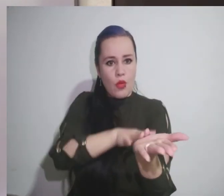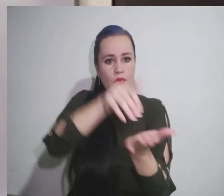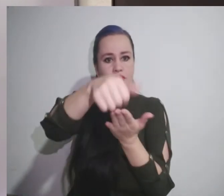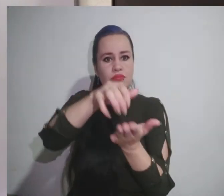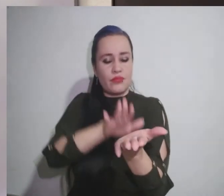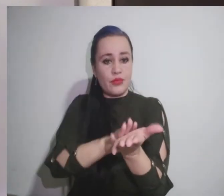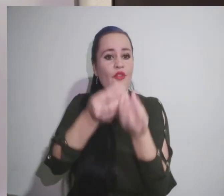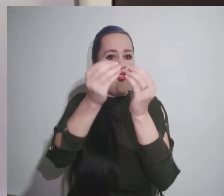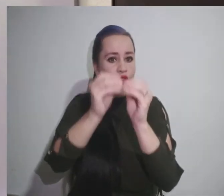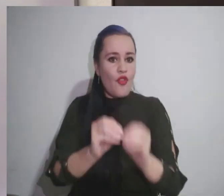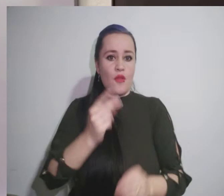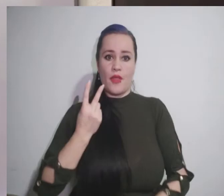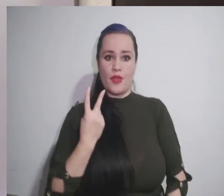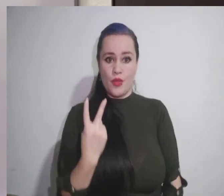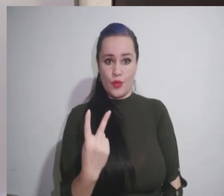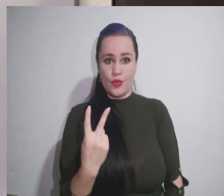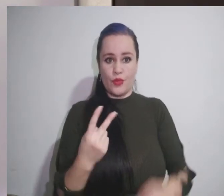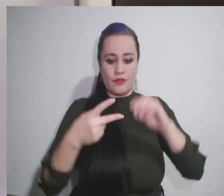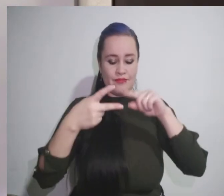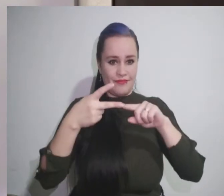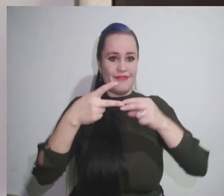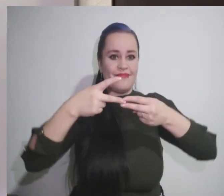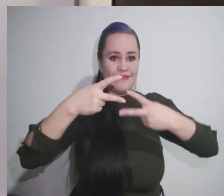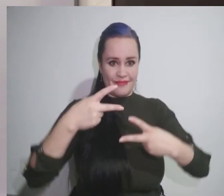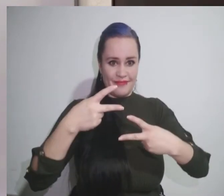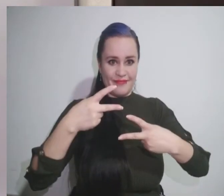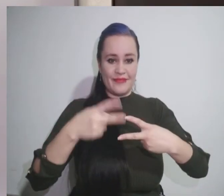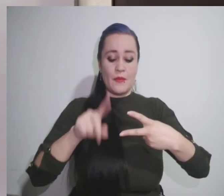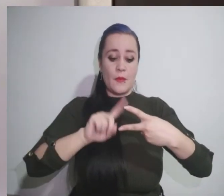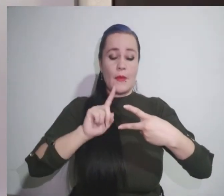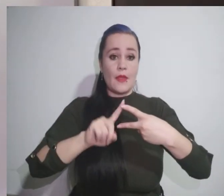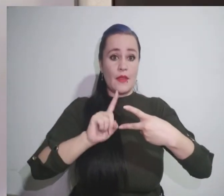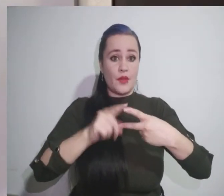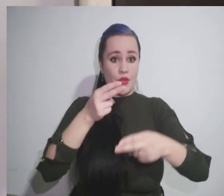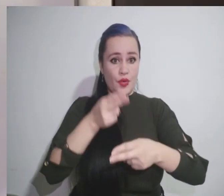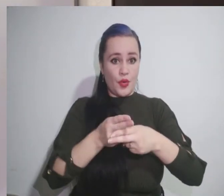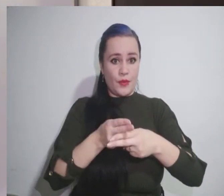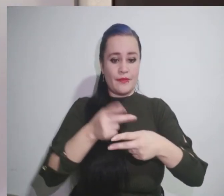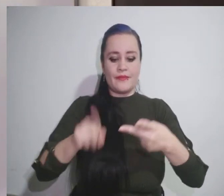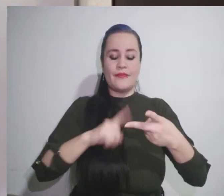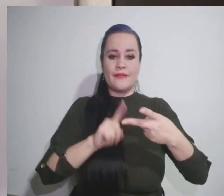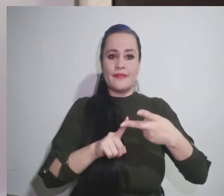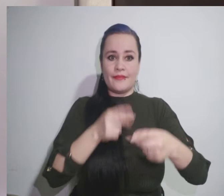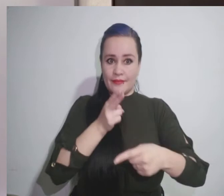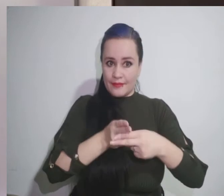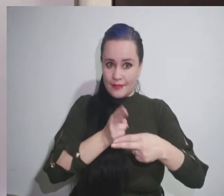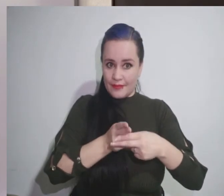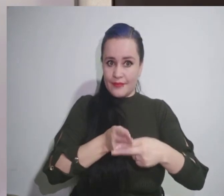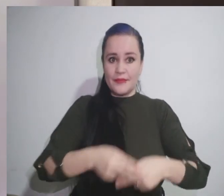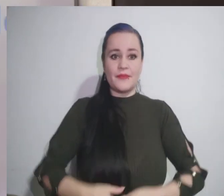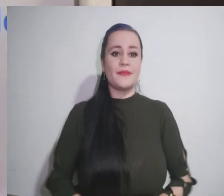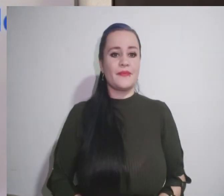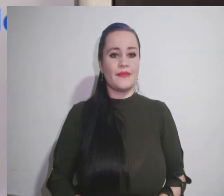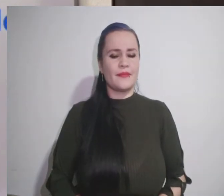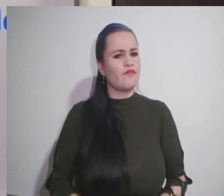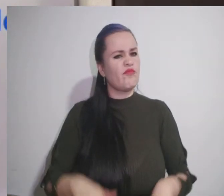sea, se va doblando y puede tomar 2 tipos de estructuras en la secundaria. Una que se llama alfa hélice y